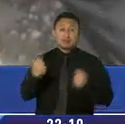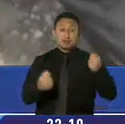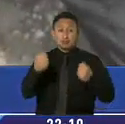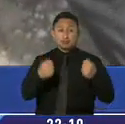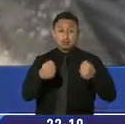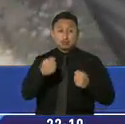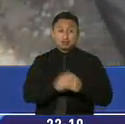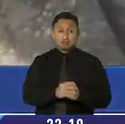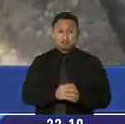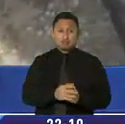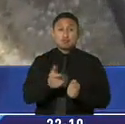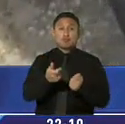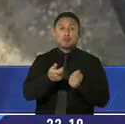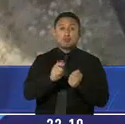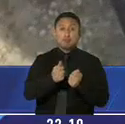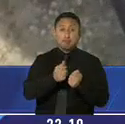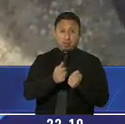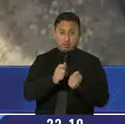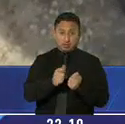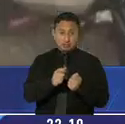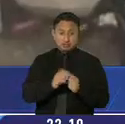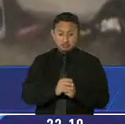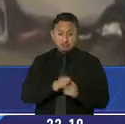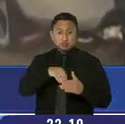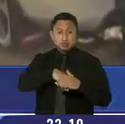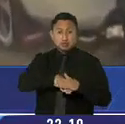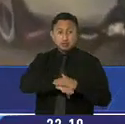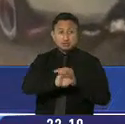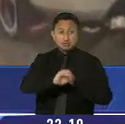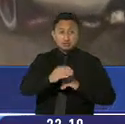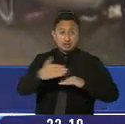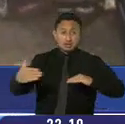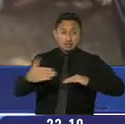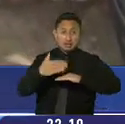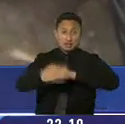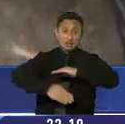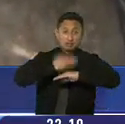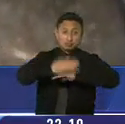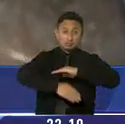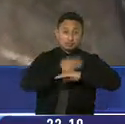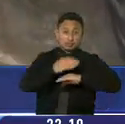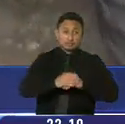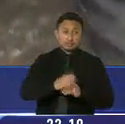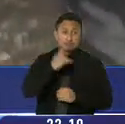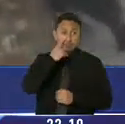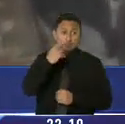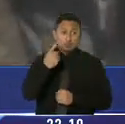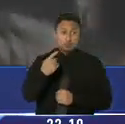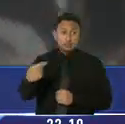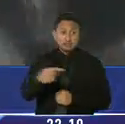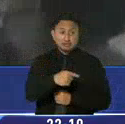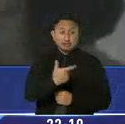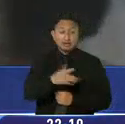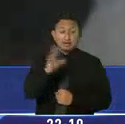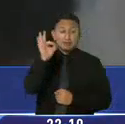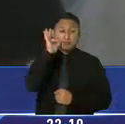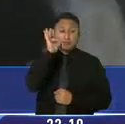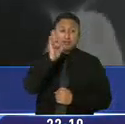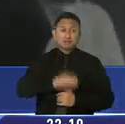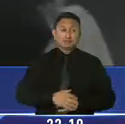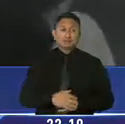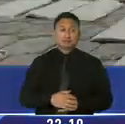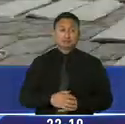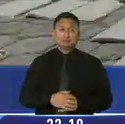de papas que traían en su interior láminas forradas con cinta de embalaje, que a la prueba química dieron positivo para marihuana, cuyo